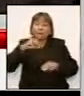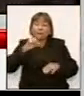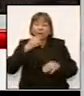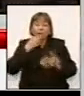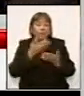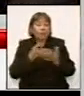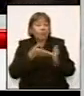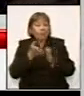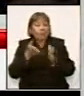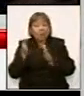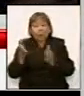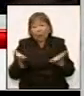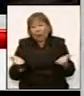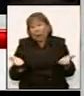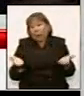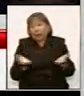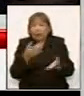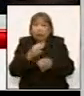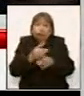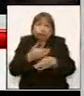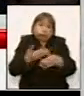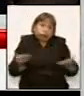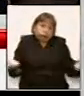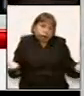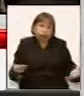manera también, de mejor forma, ¿no?